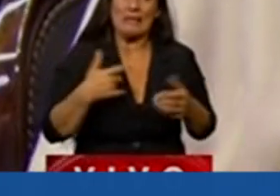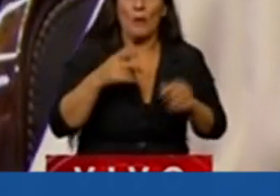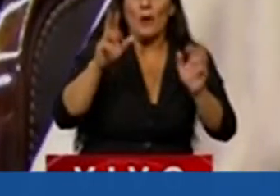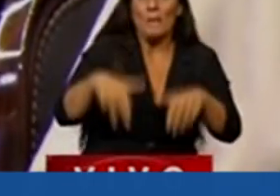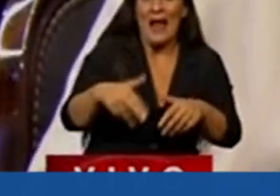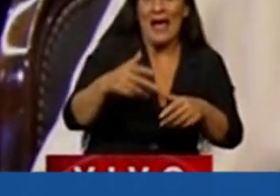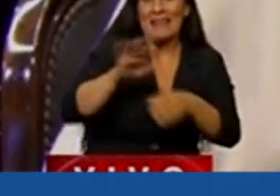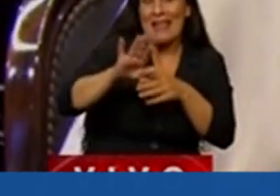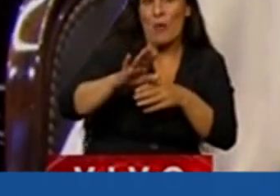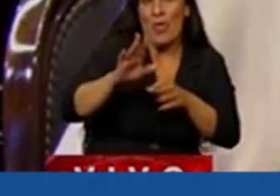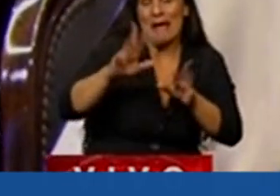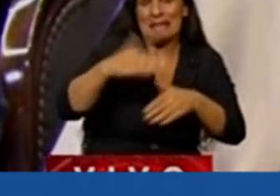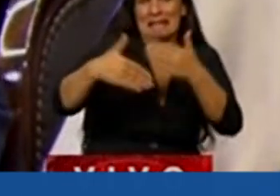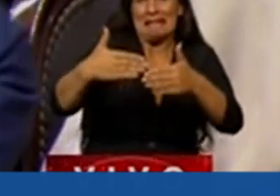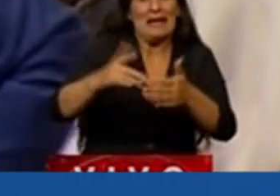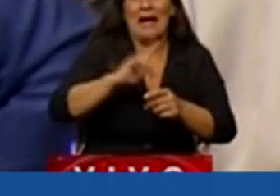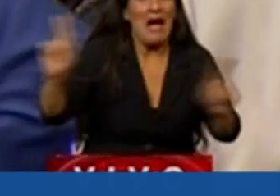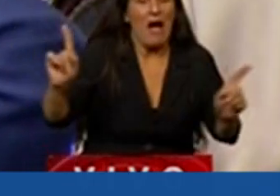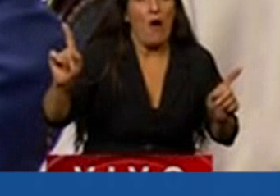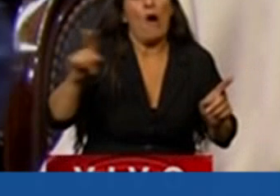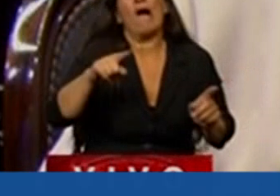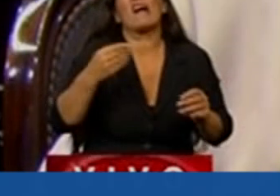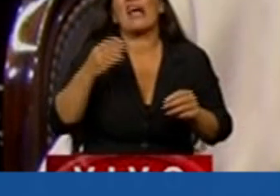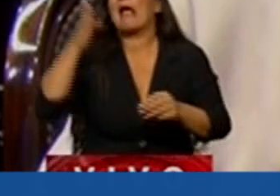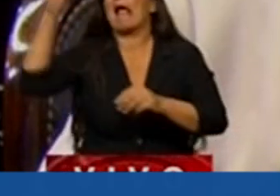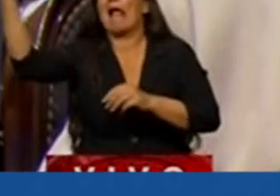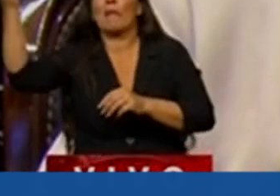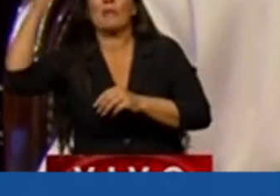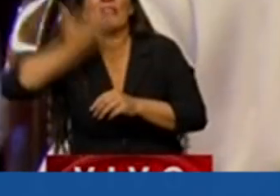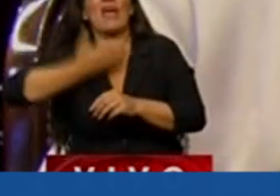nuestro gobierno con esos acreedores privados, fueron corriendo al Fondo Monetario